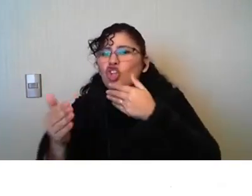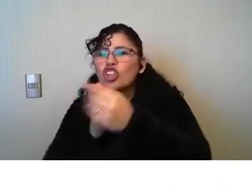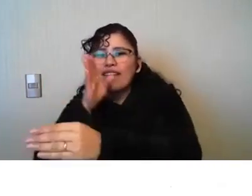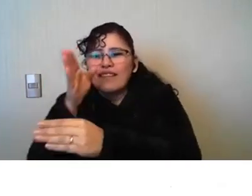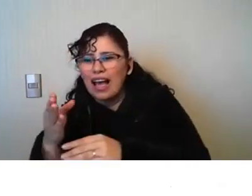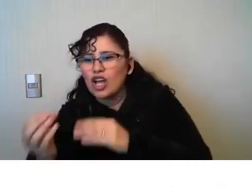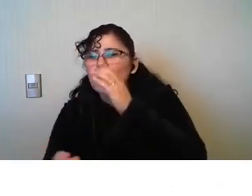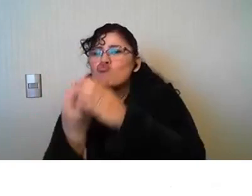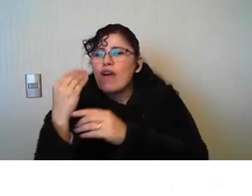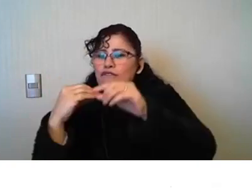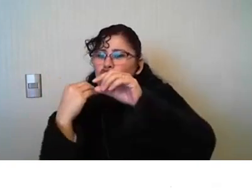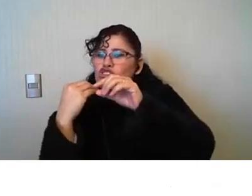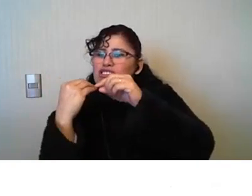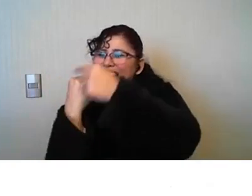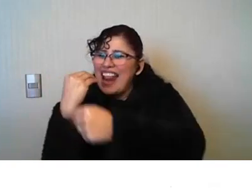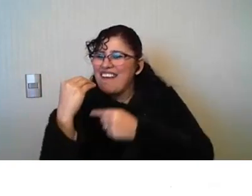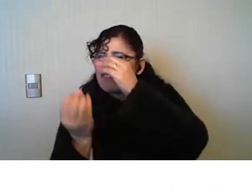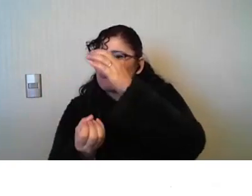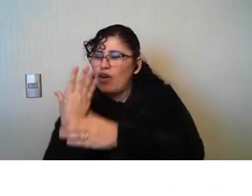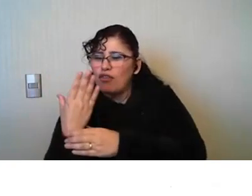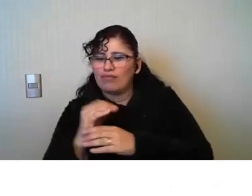neocerebelo contralateral.